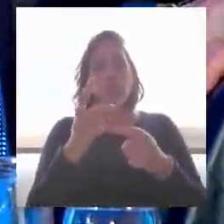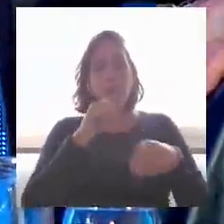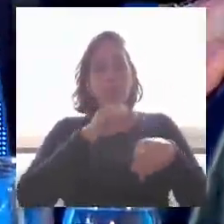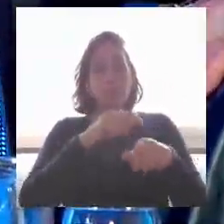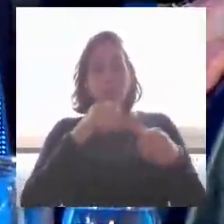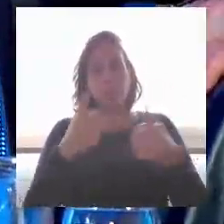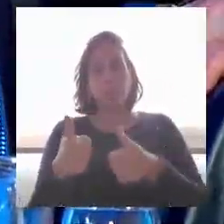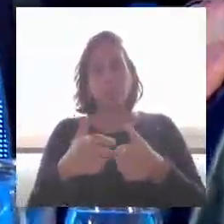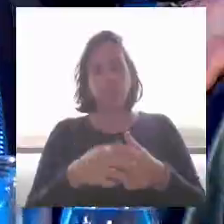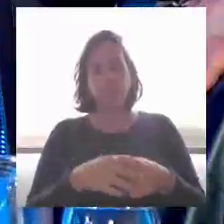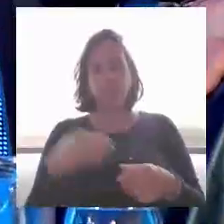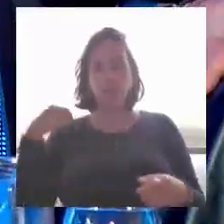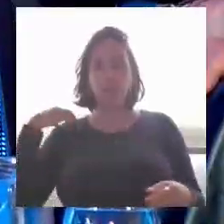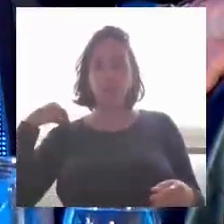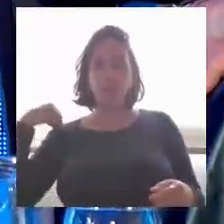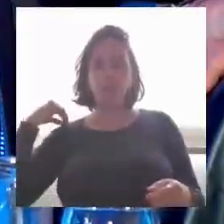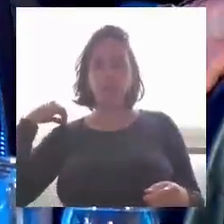Bien.